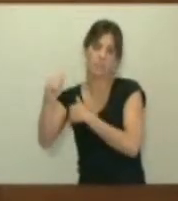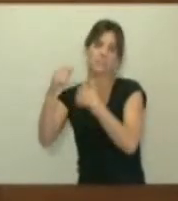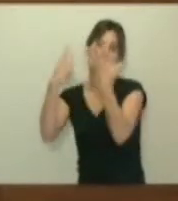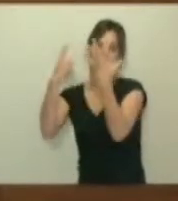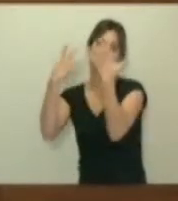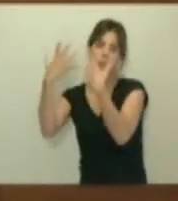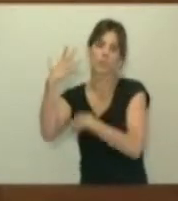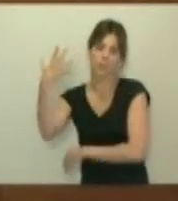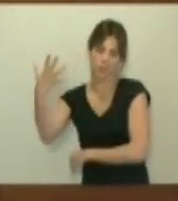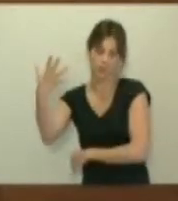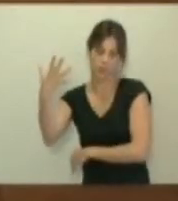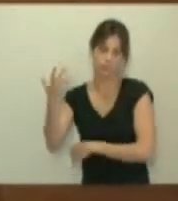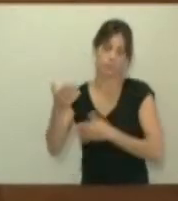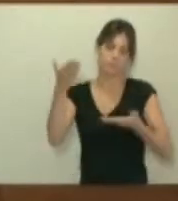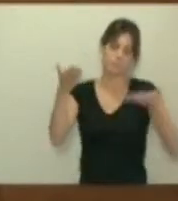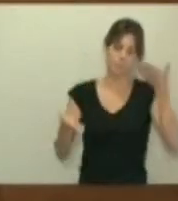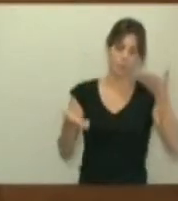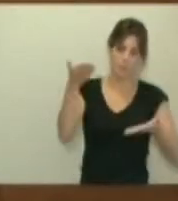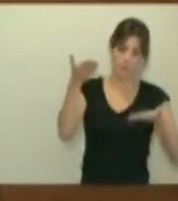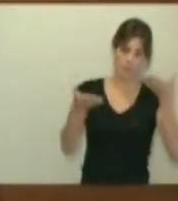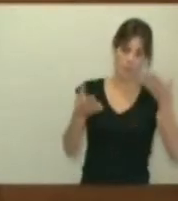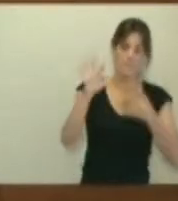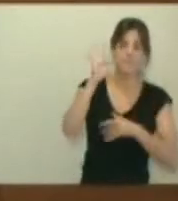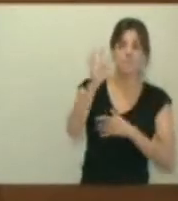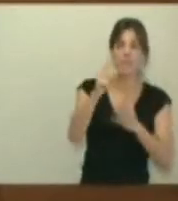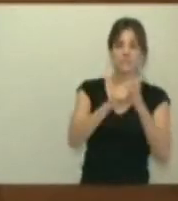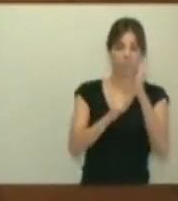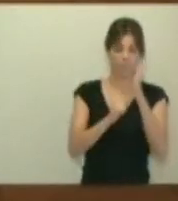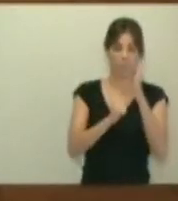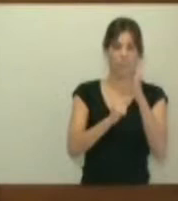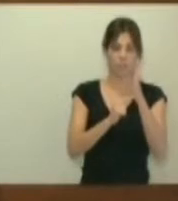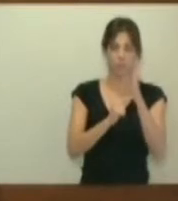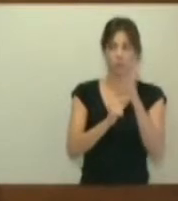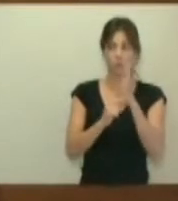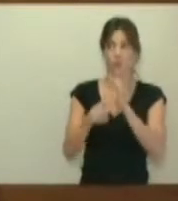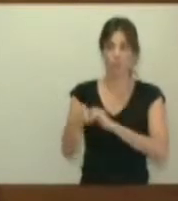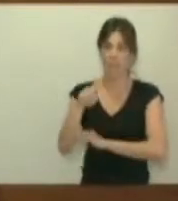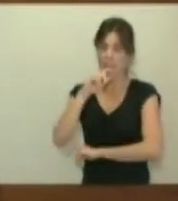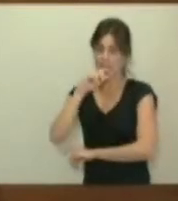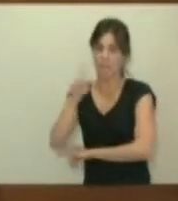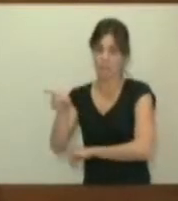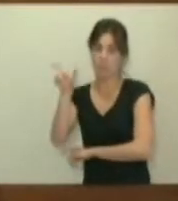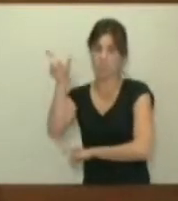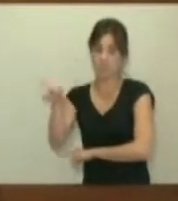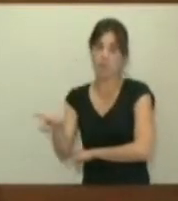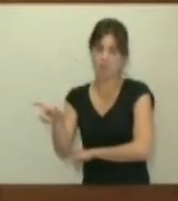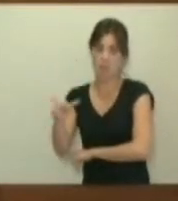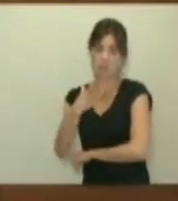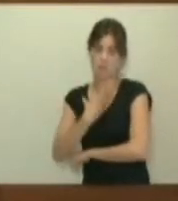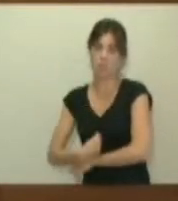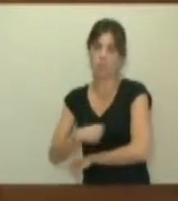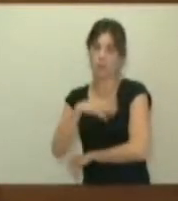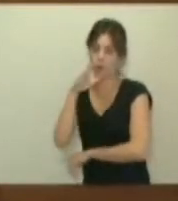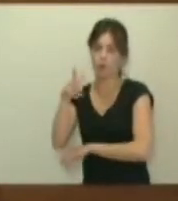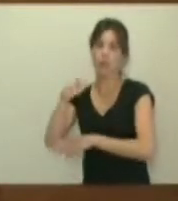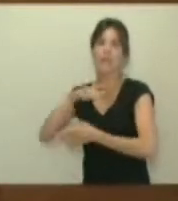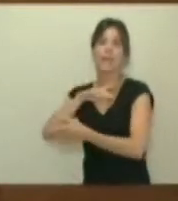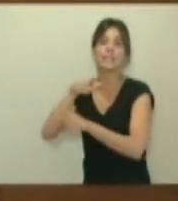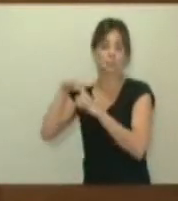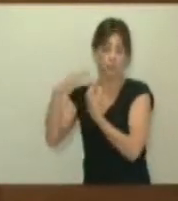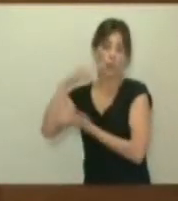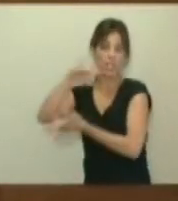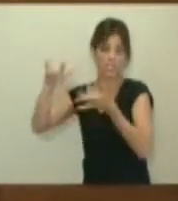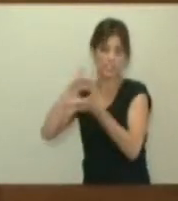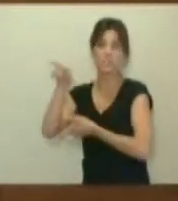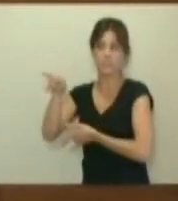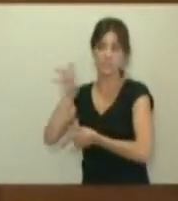22.655. Y además hay un dato absolutamente envidiable en esta situación de crisis, en esa región, en esa